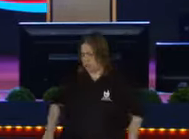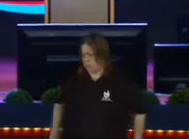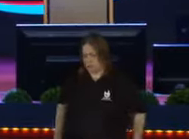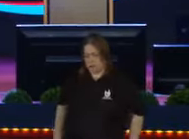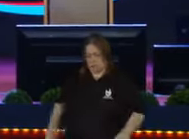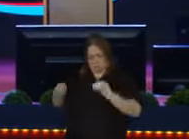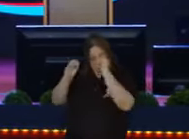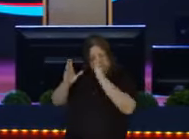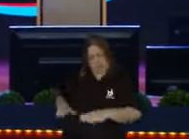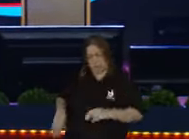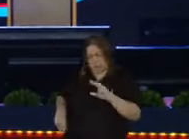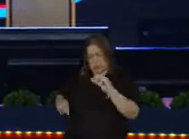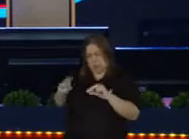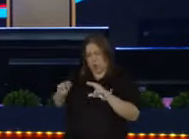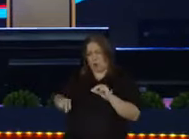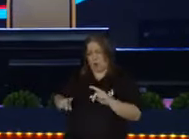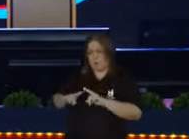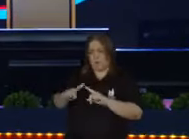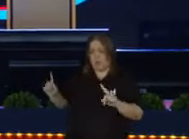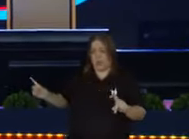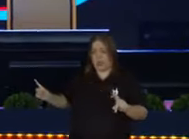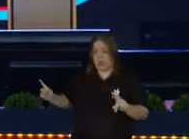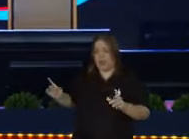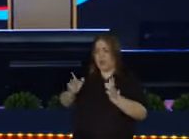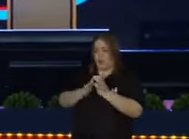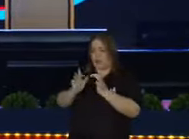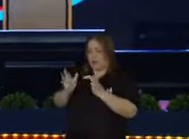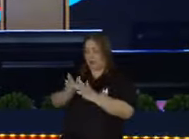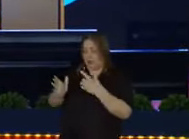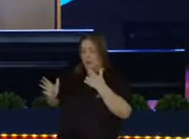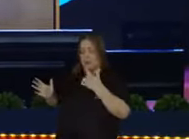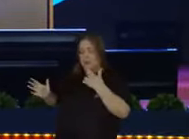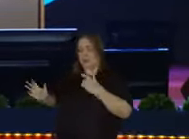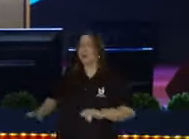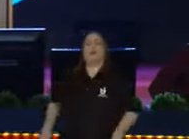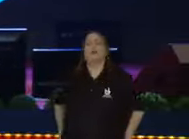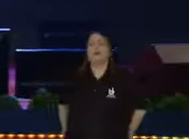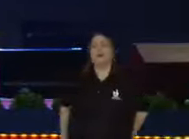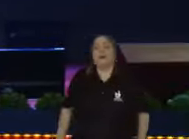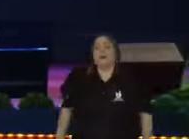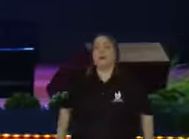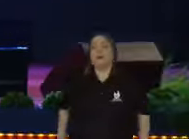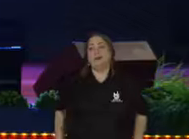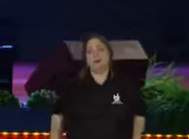suceda, por favor. Porque estaba agrandado, era argentino, Pedro.